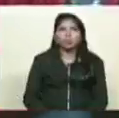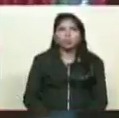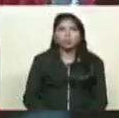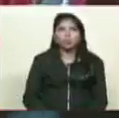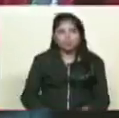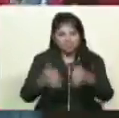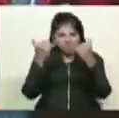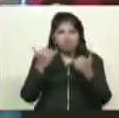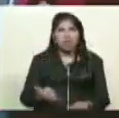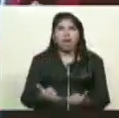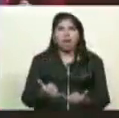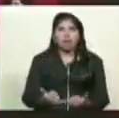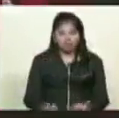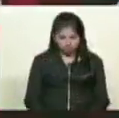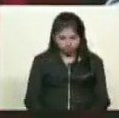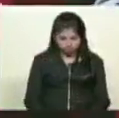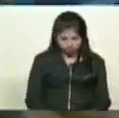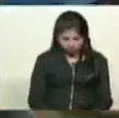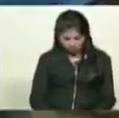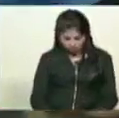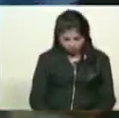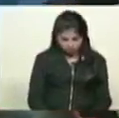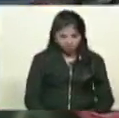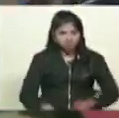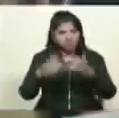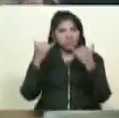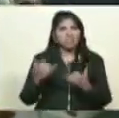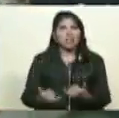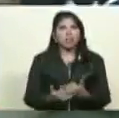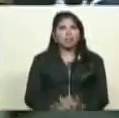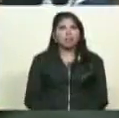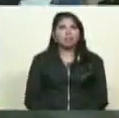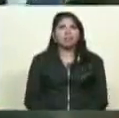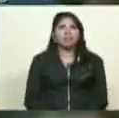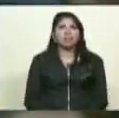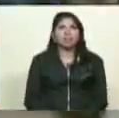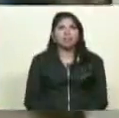ya. Ya, pero cuenten ya de una vez.